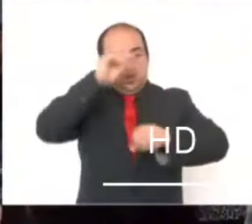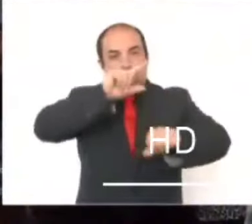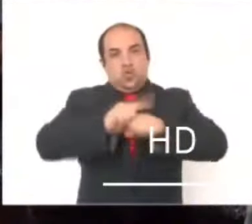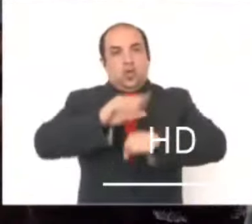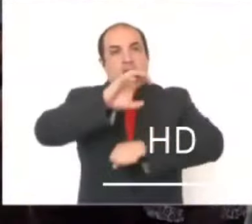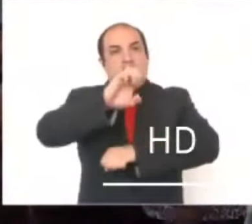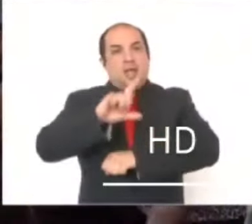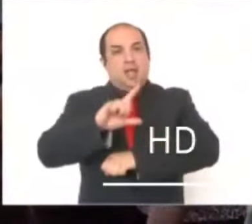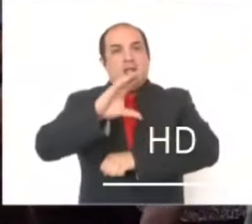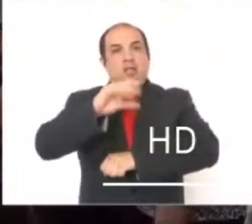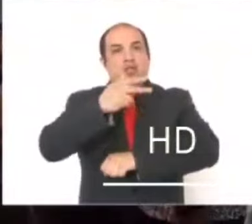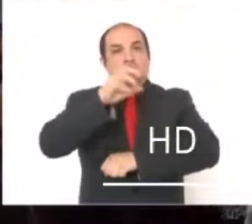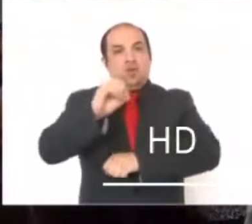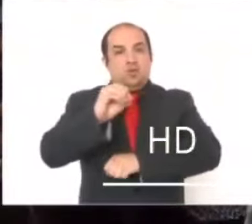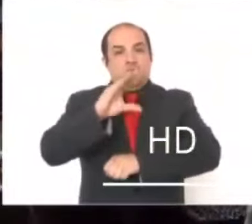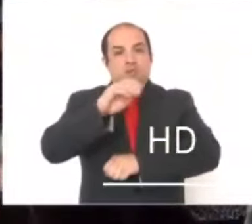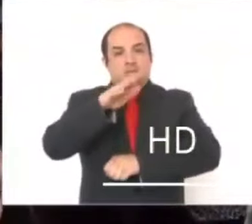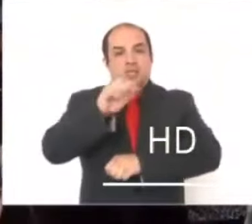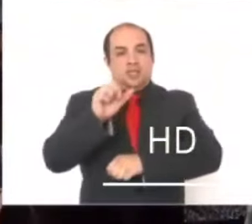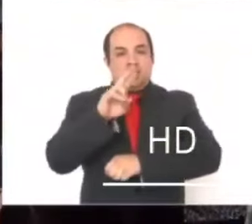Romero.